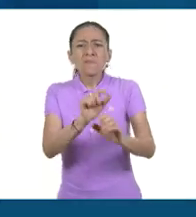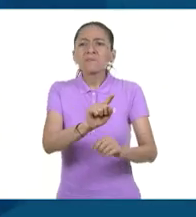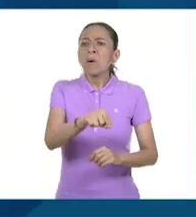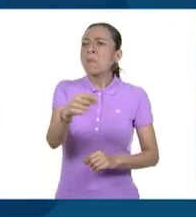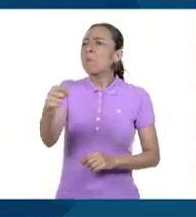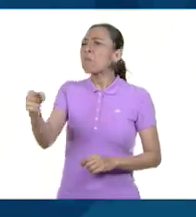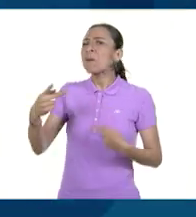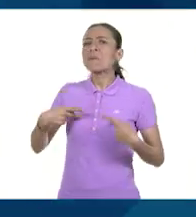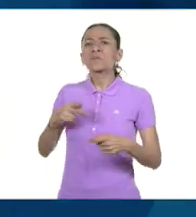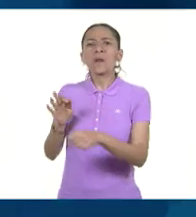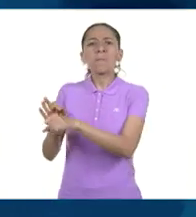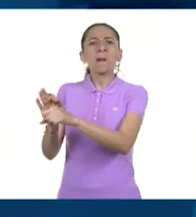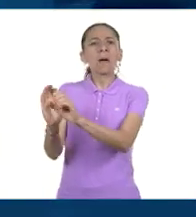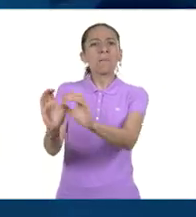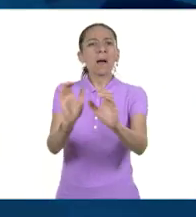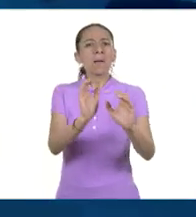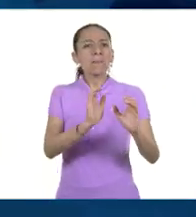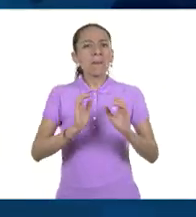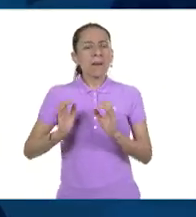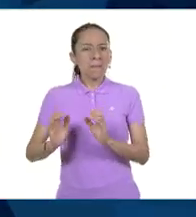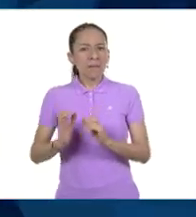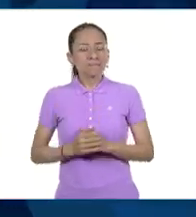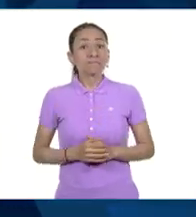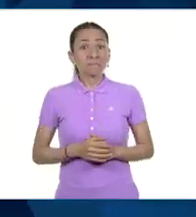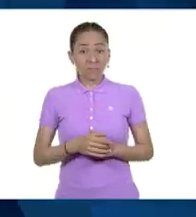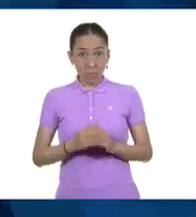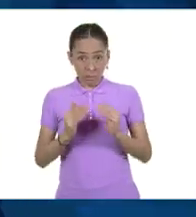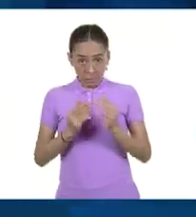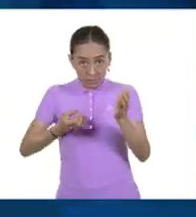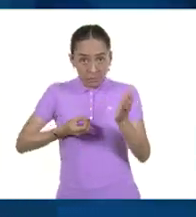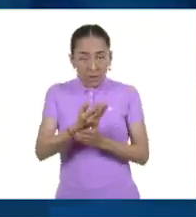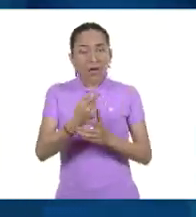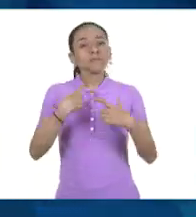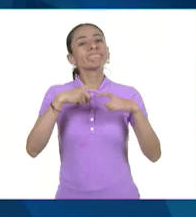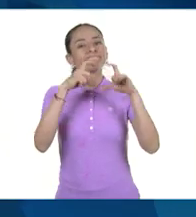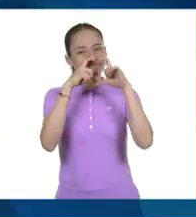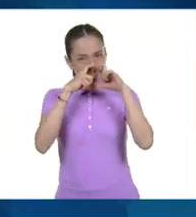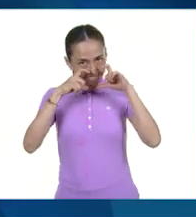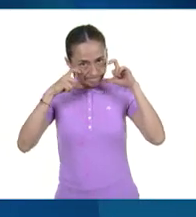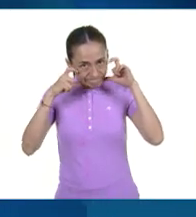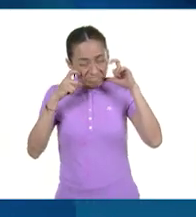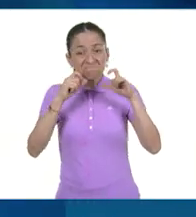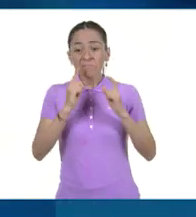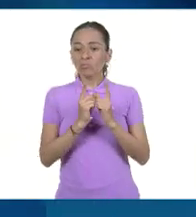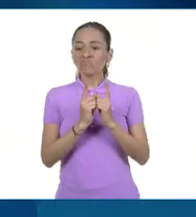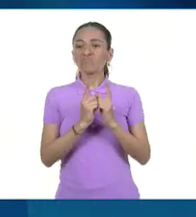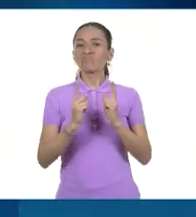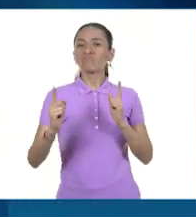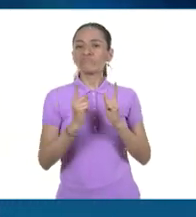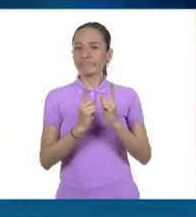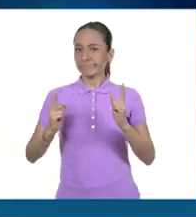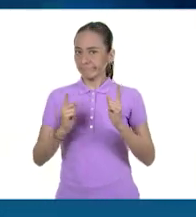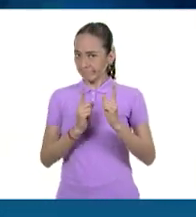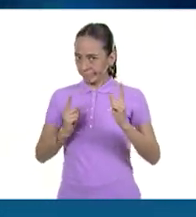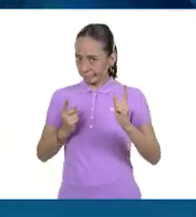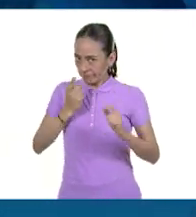te rodean. Si sales de casa, usa cubrebocas y guarda la sana